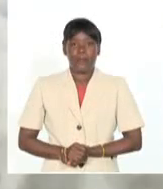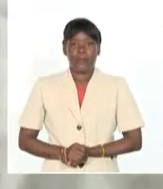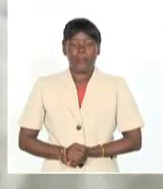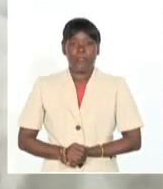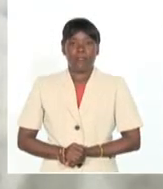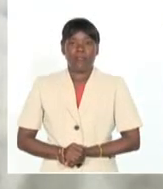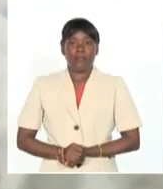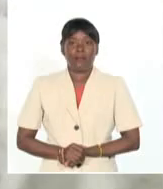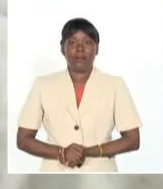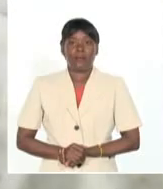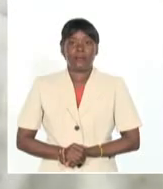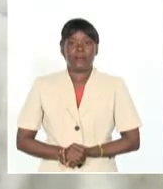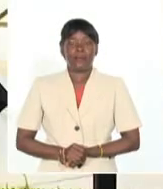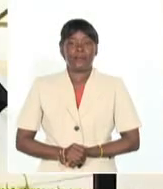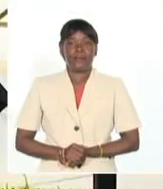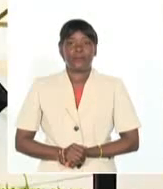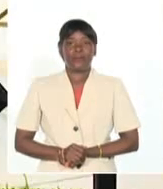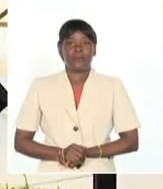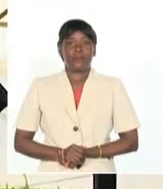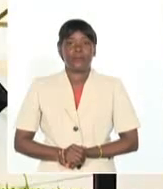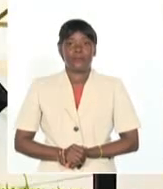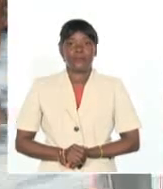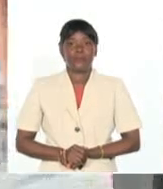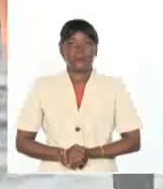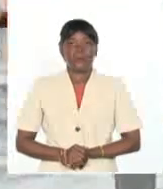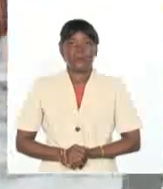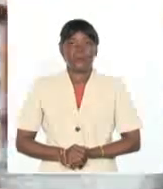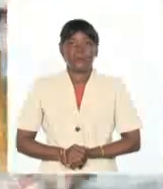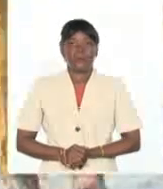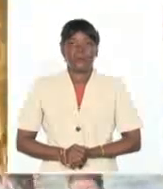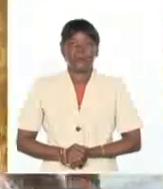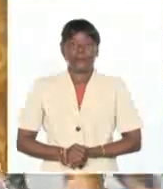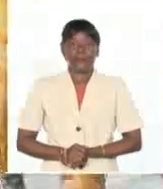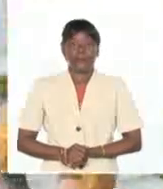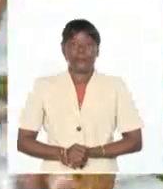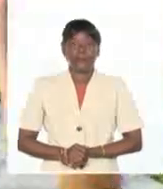camarógrafo Santiago Martí y Dailin Herrera Vallar, Canal Cubano de Noticias.